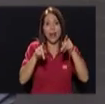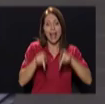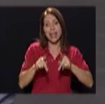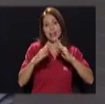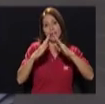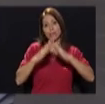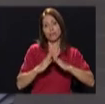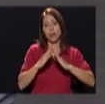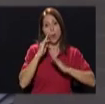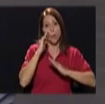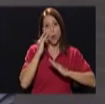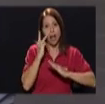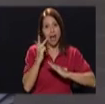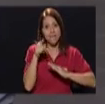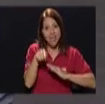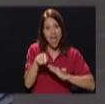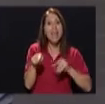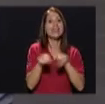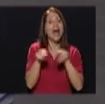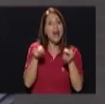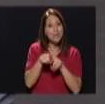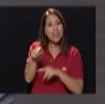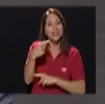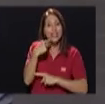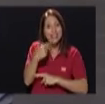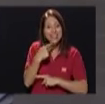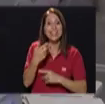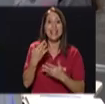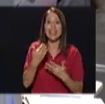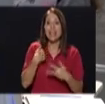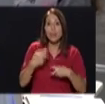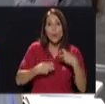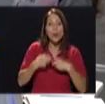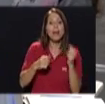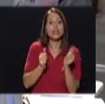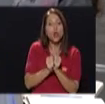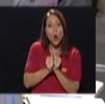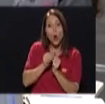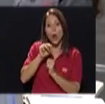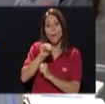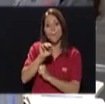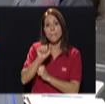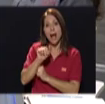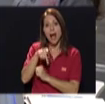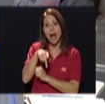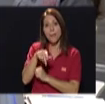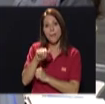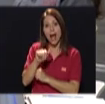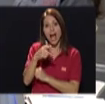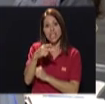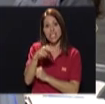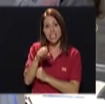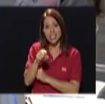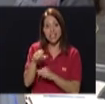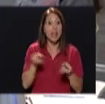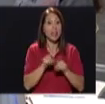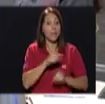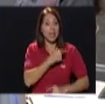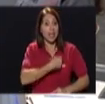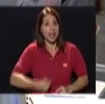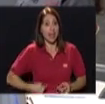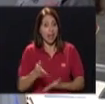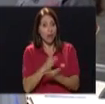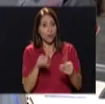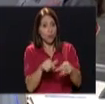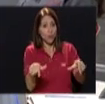por ejemplo, de Moravia, ellos también van a hacer referencia a que tienen problemas con mapaches. En Heredia también,